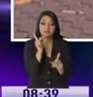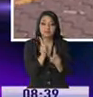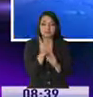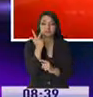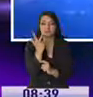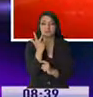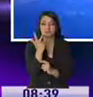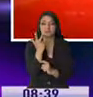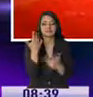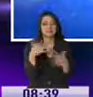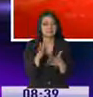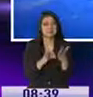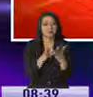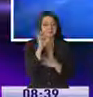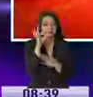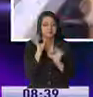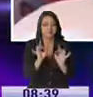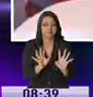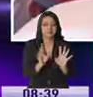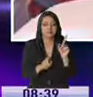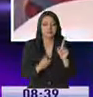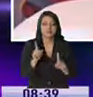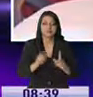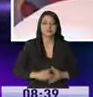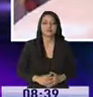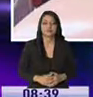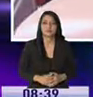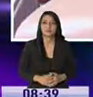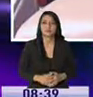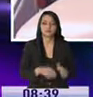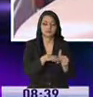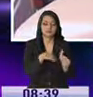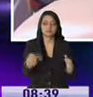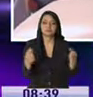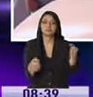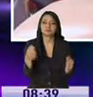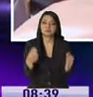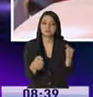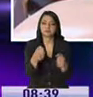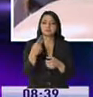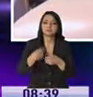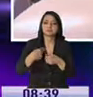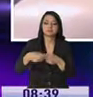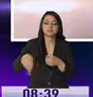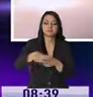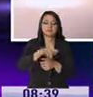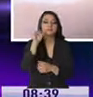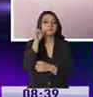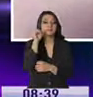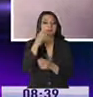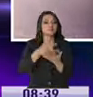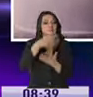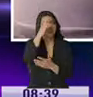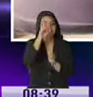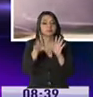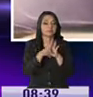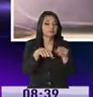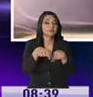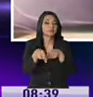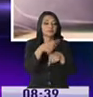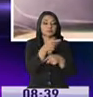así, pero con suerte sacaron 3. ¿Eh? Señores camioneteros, ellos pertenecen al cantón Rumiñahui. tienen que aprenderse la ley de tránsito. Ustedes son